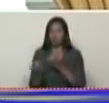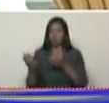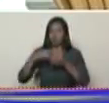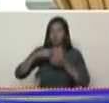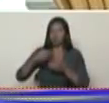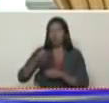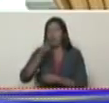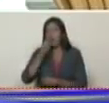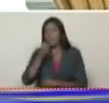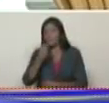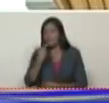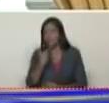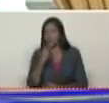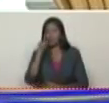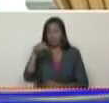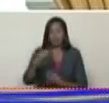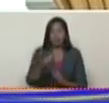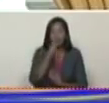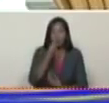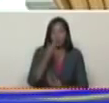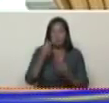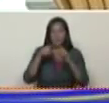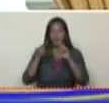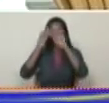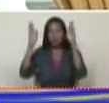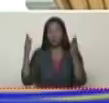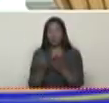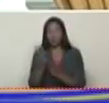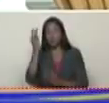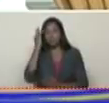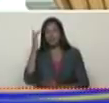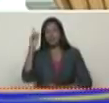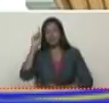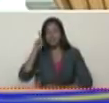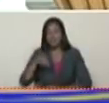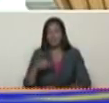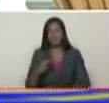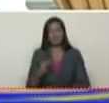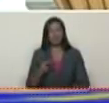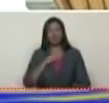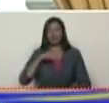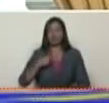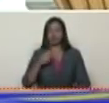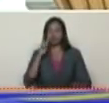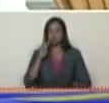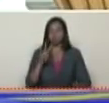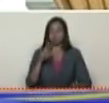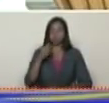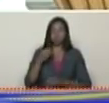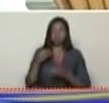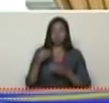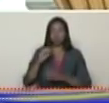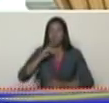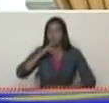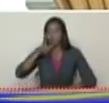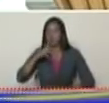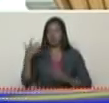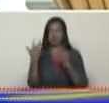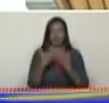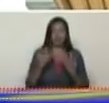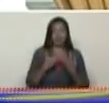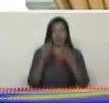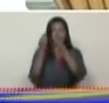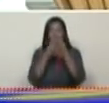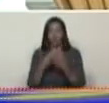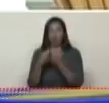medicinas, para traer los alimentos. Pero el mundo debe saber que estamos siendo víctimas de la más feroz guerra económica,